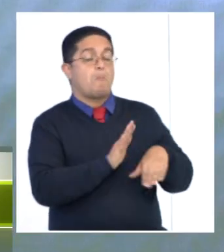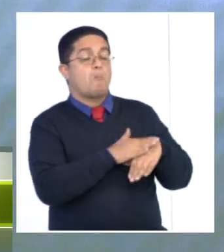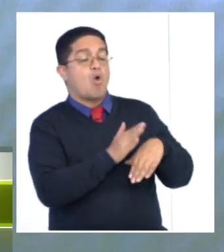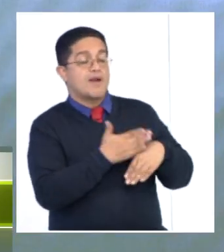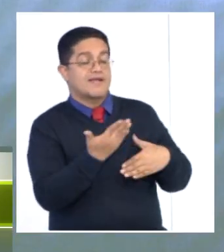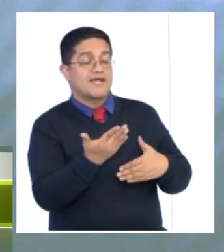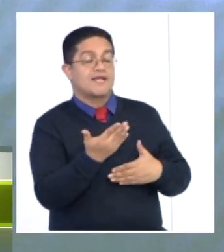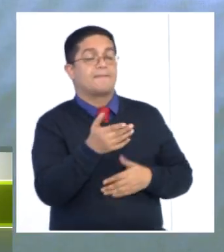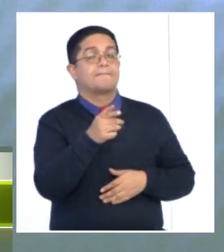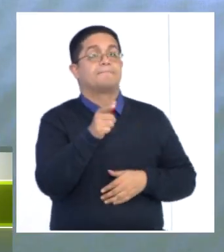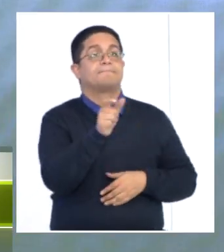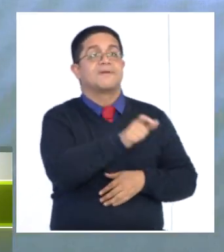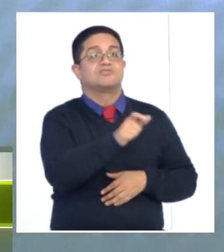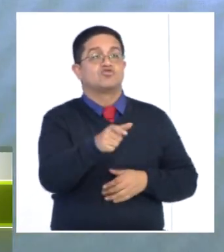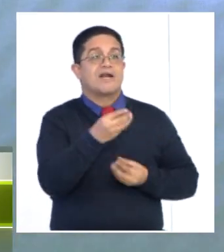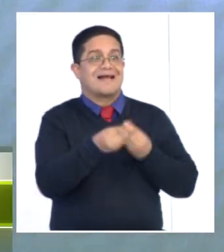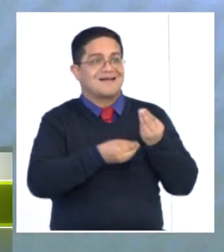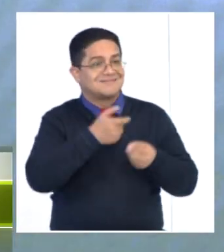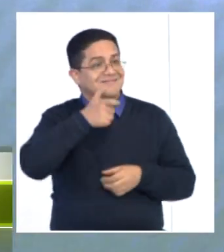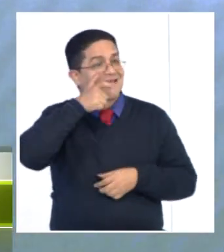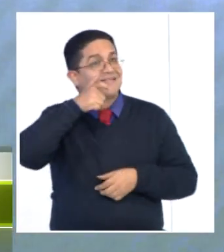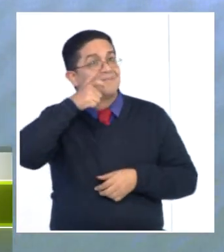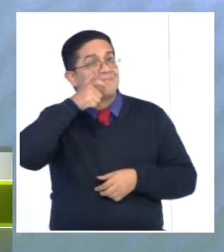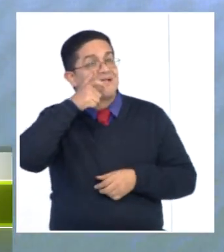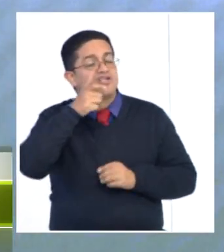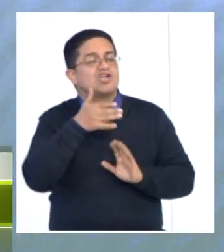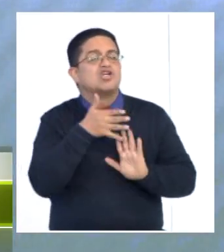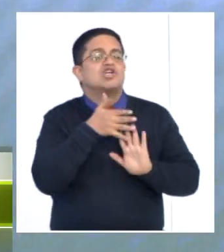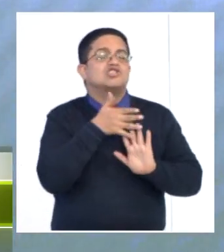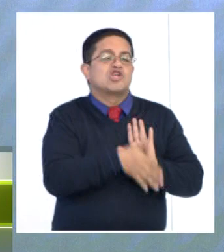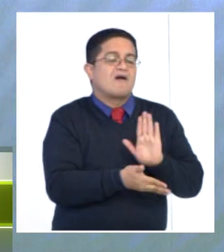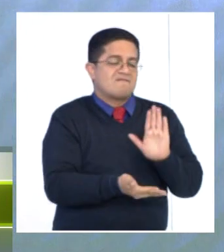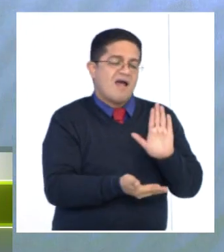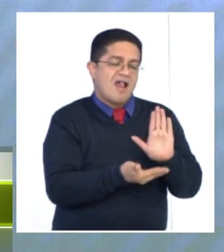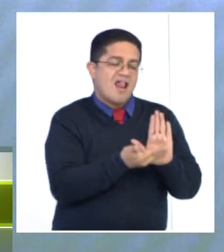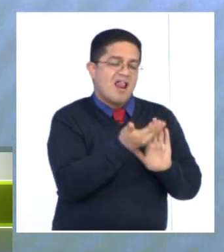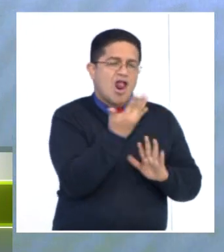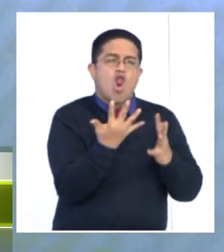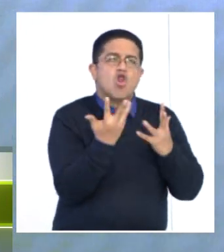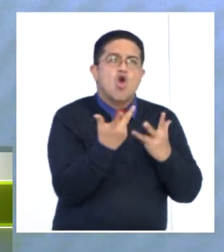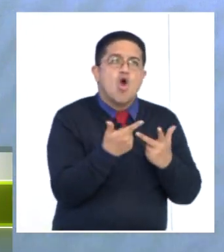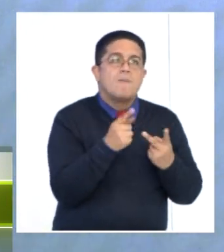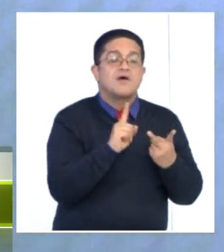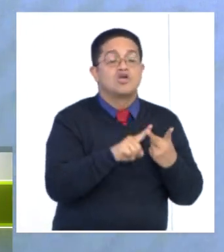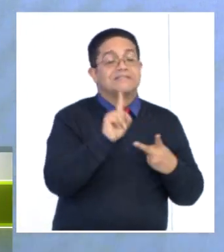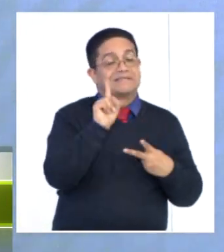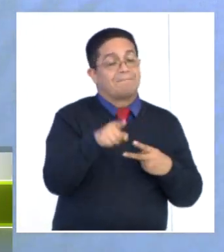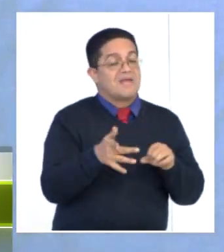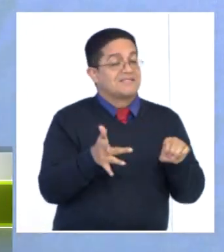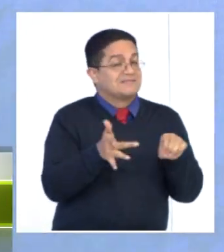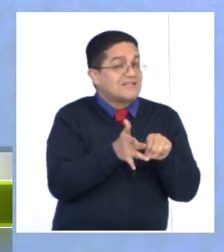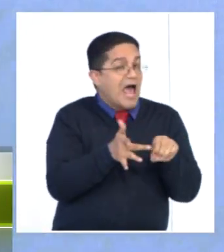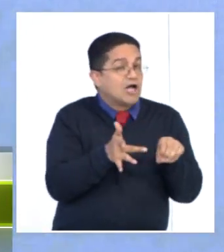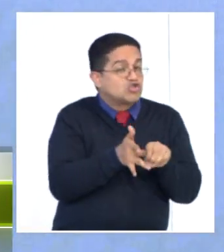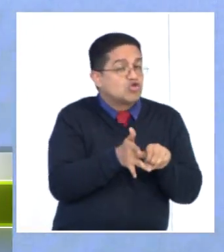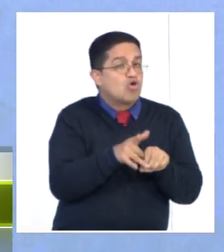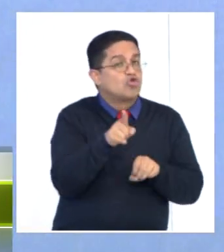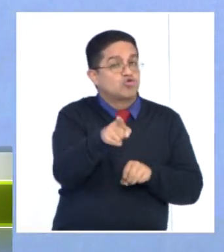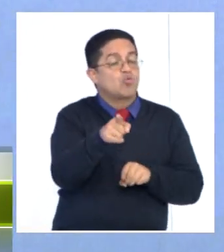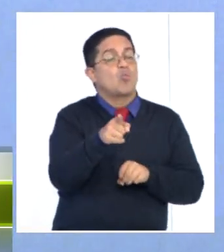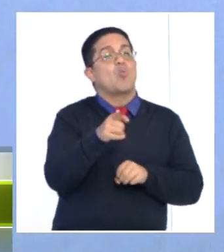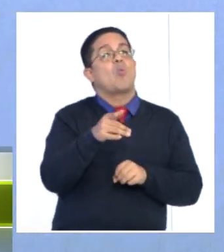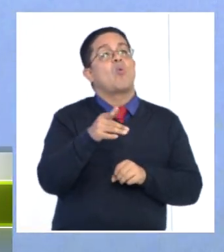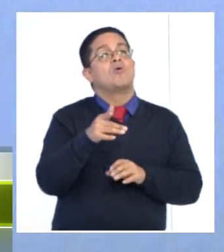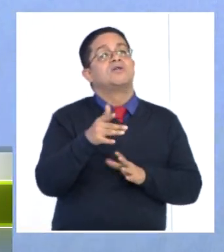se le hace un seguimiento continuo de la elevación del antígeno y se le hace el tacto rectal, tú puedes llegar, que esto no